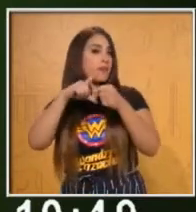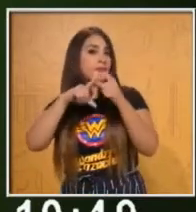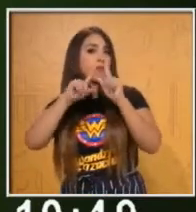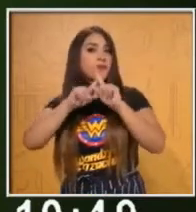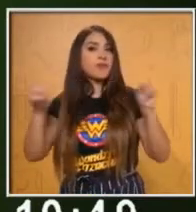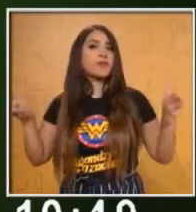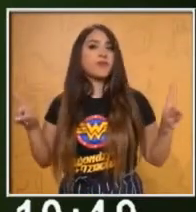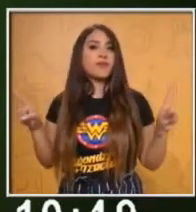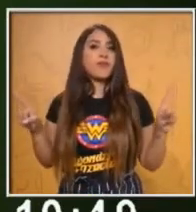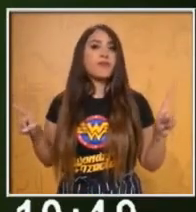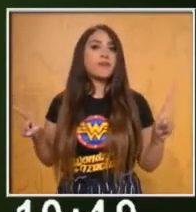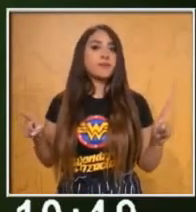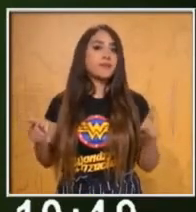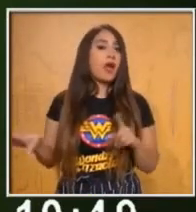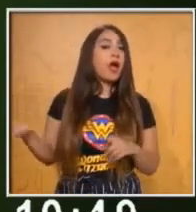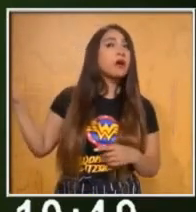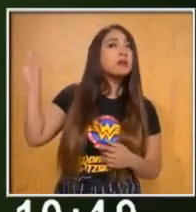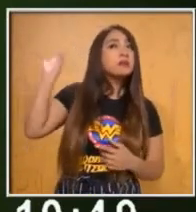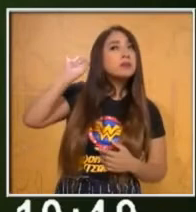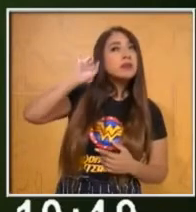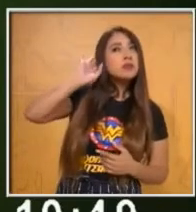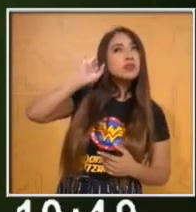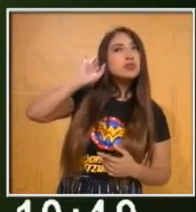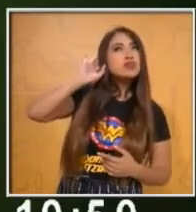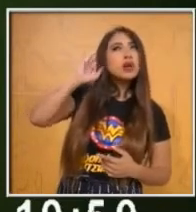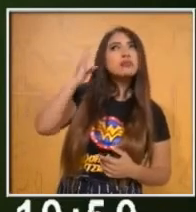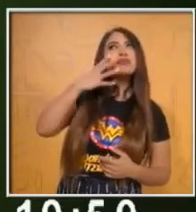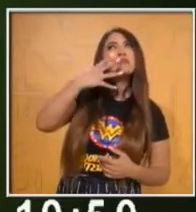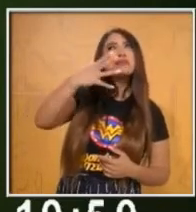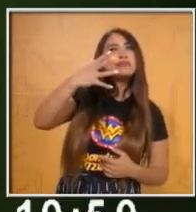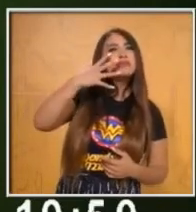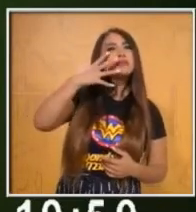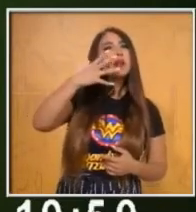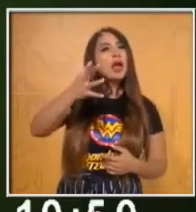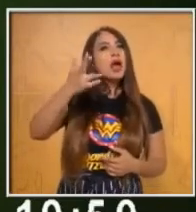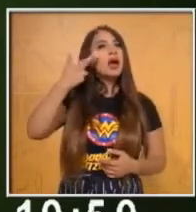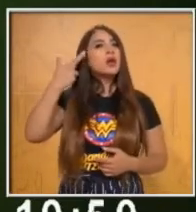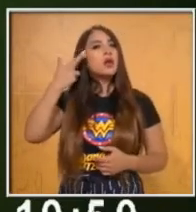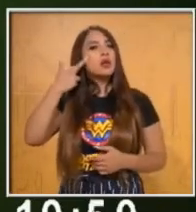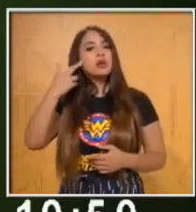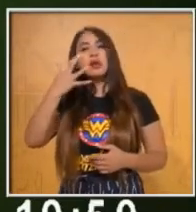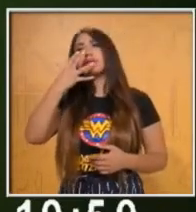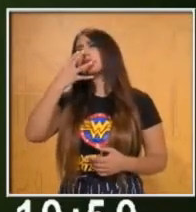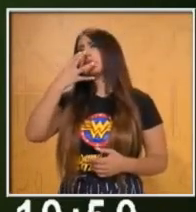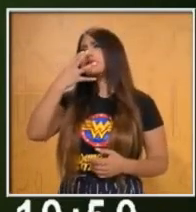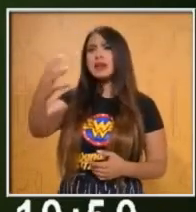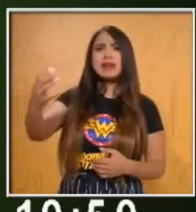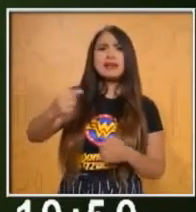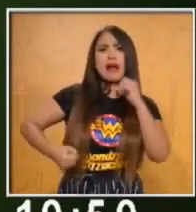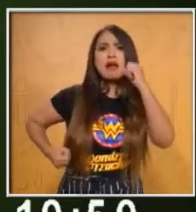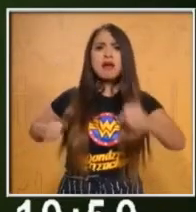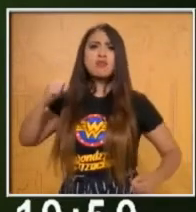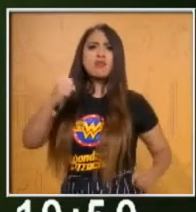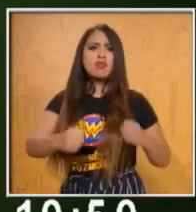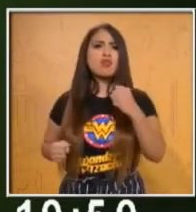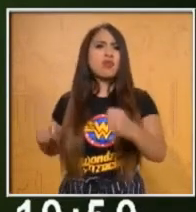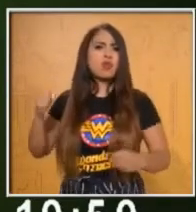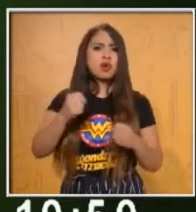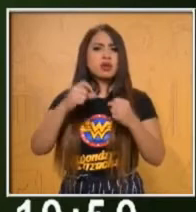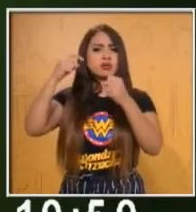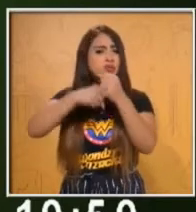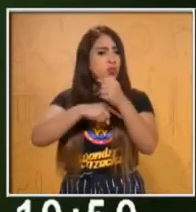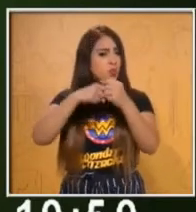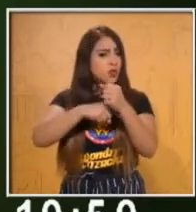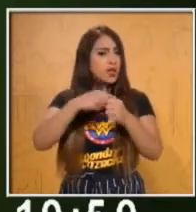era: se escucha un maullido. Los ratones gritan al unísono y corren a esconderse.